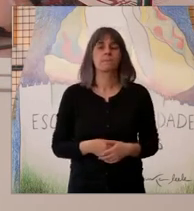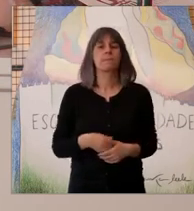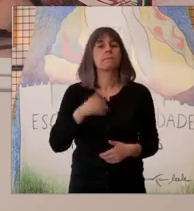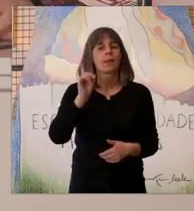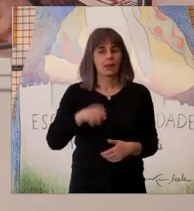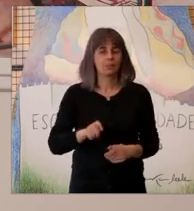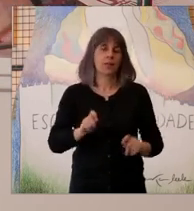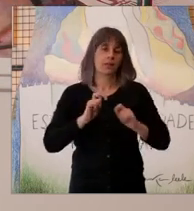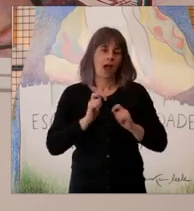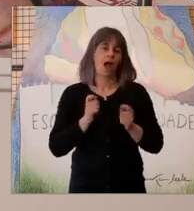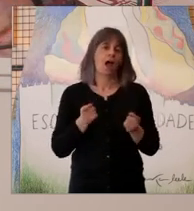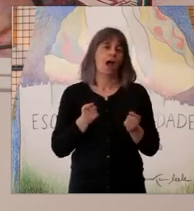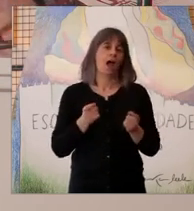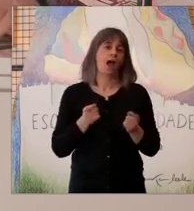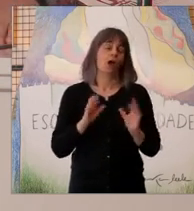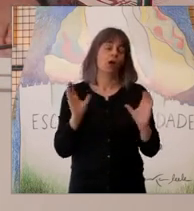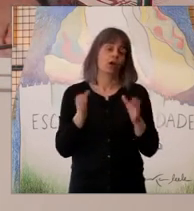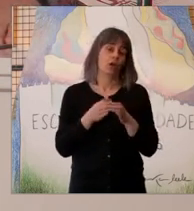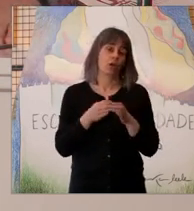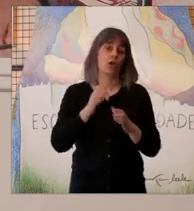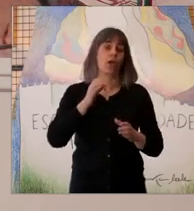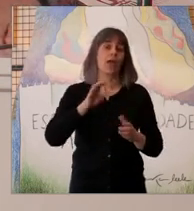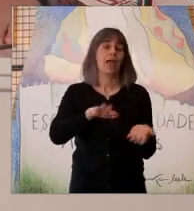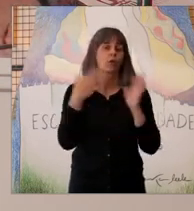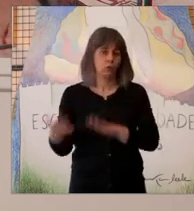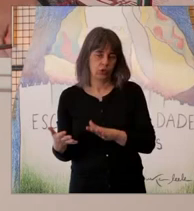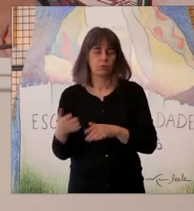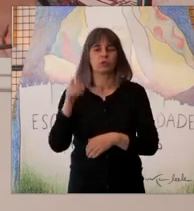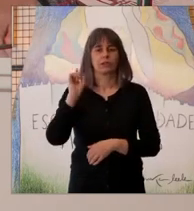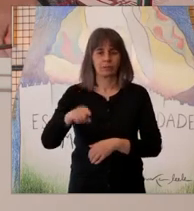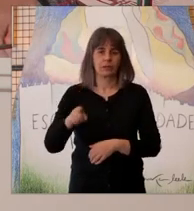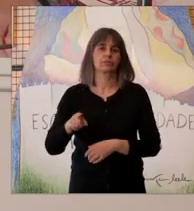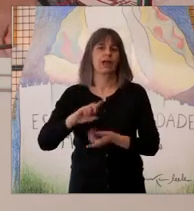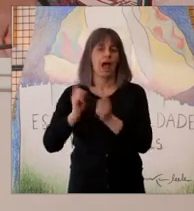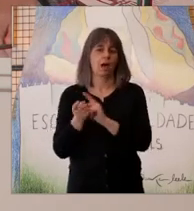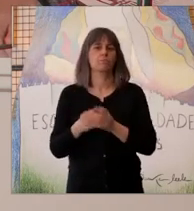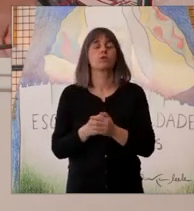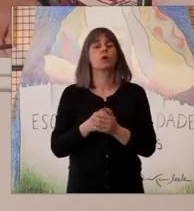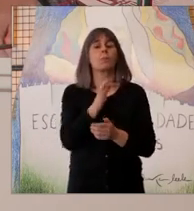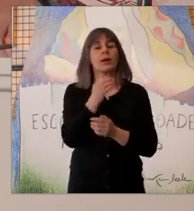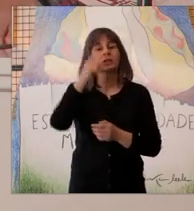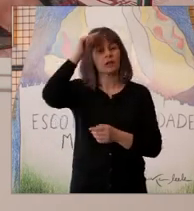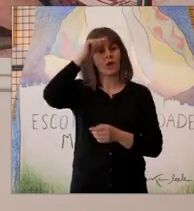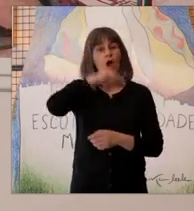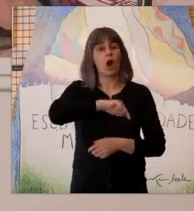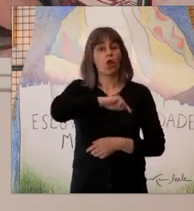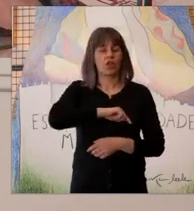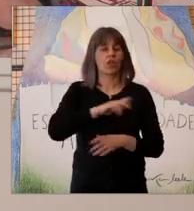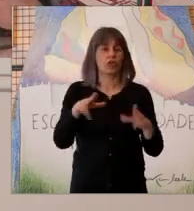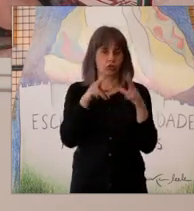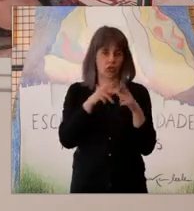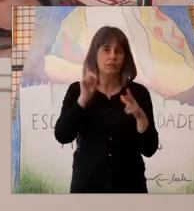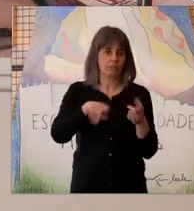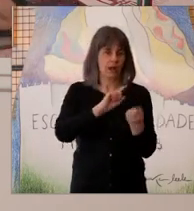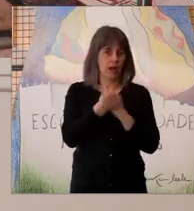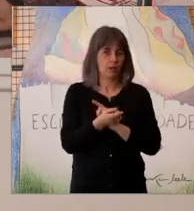cambios en El Ejecutivo y sobre todo provoca un cambio brutal de conciencia social no solo en cuanto al movimiento feminista